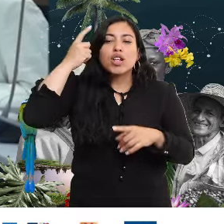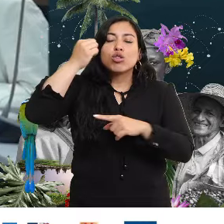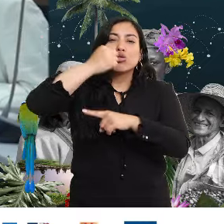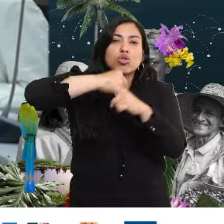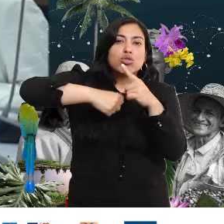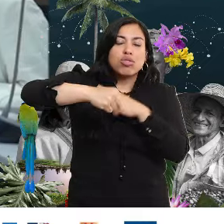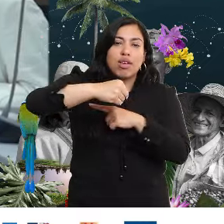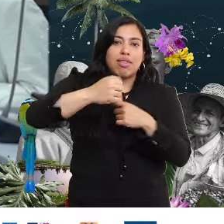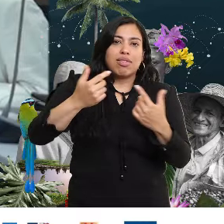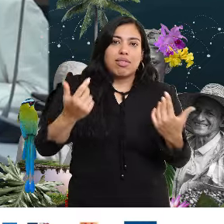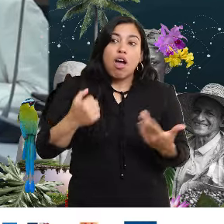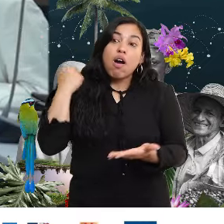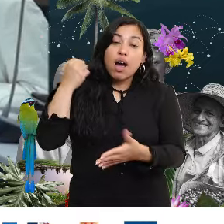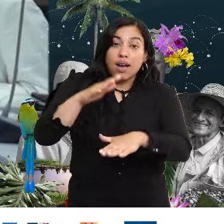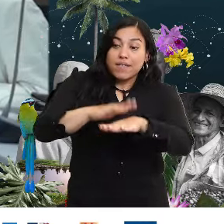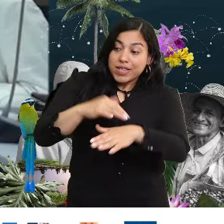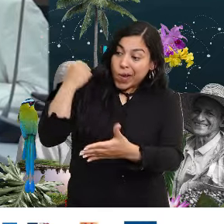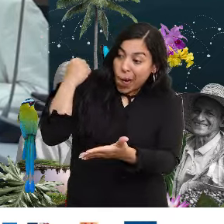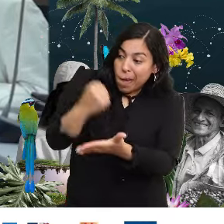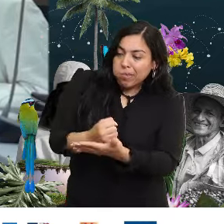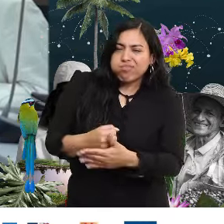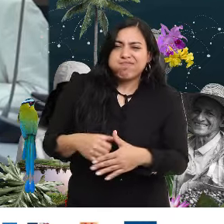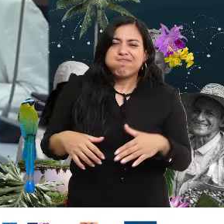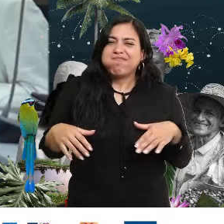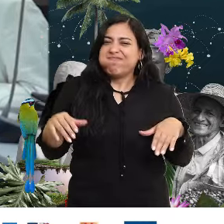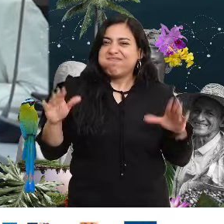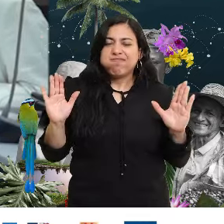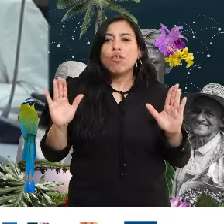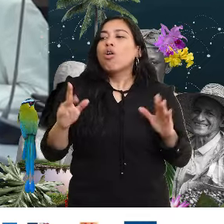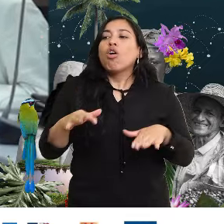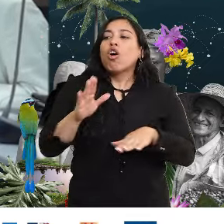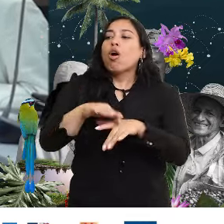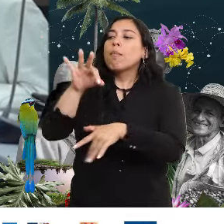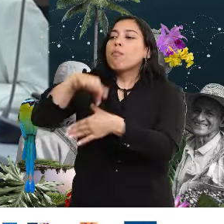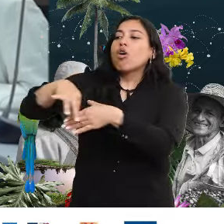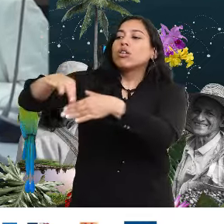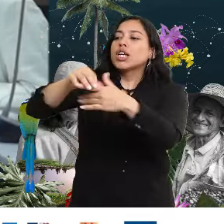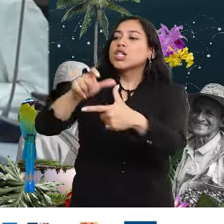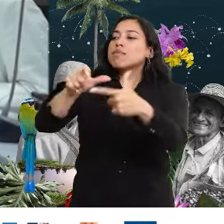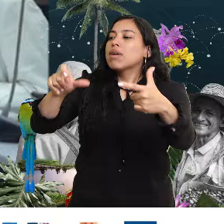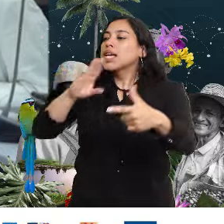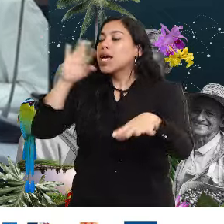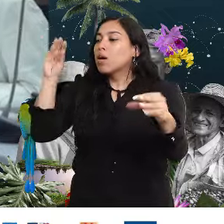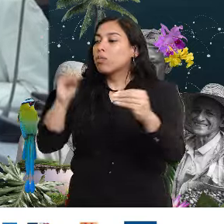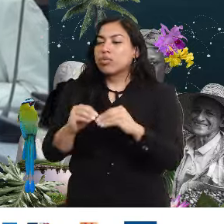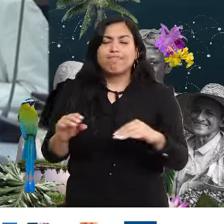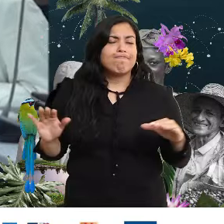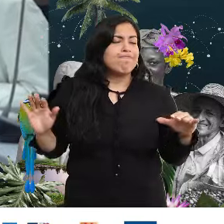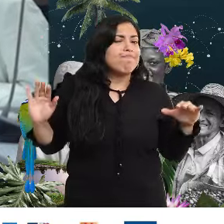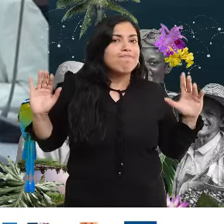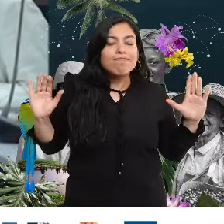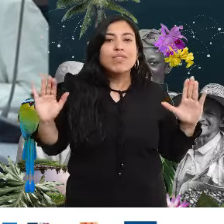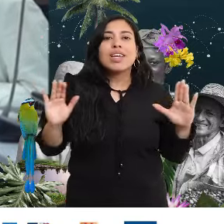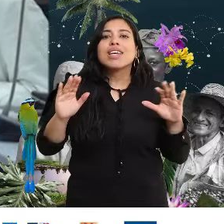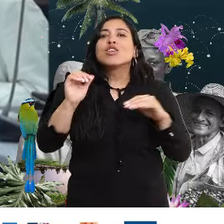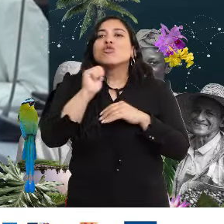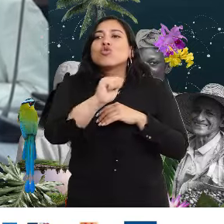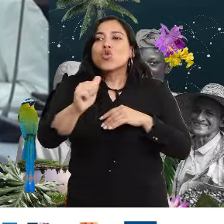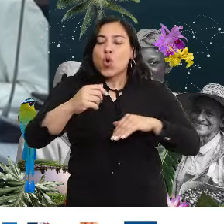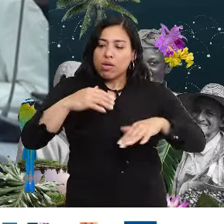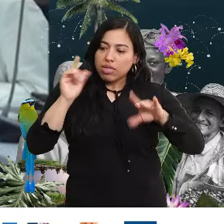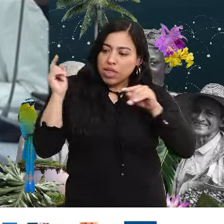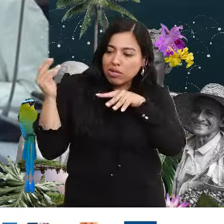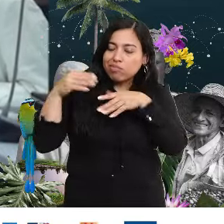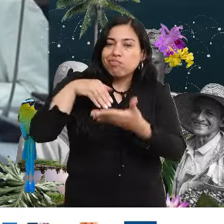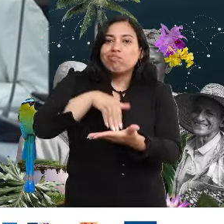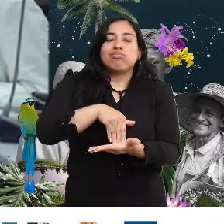No es obligatoria para las partes, no se va a aprobar por mayoría, es un manifiesto de movilización